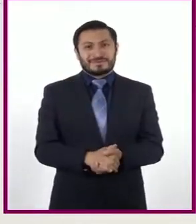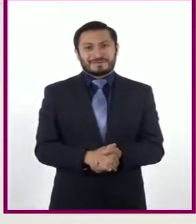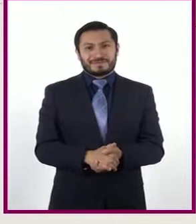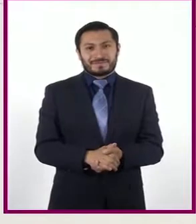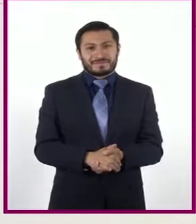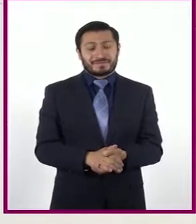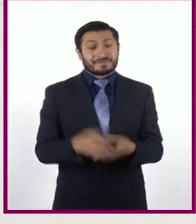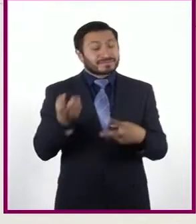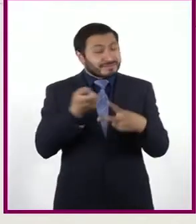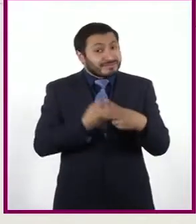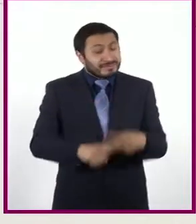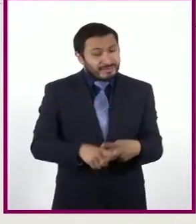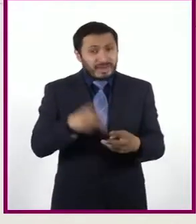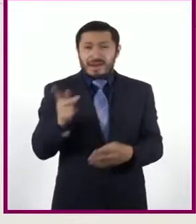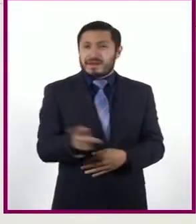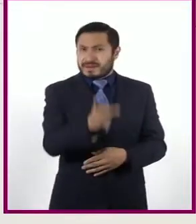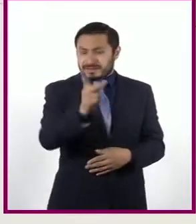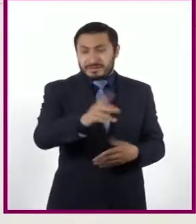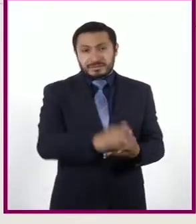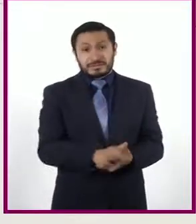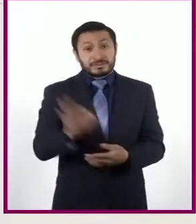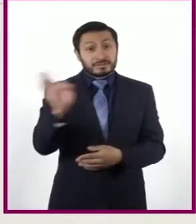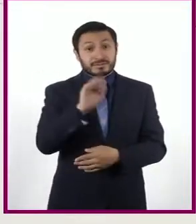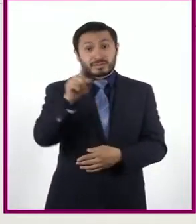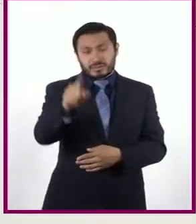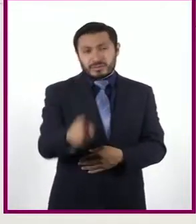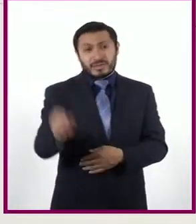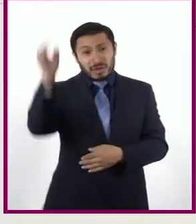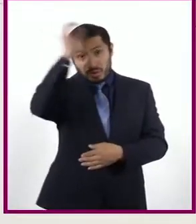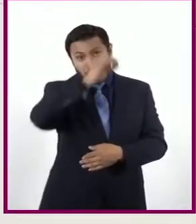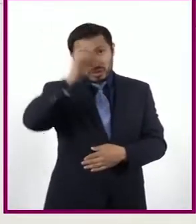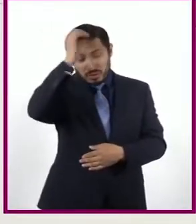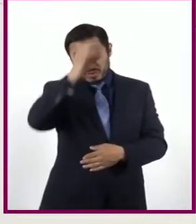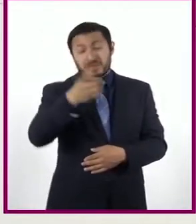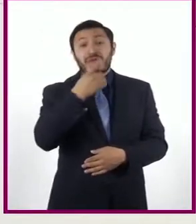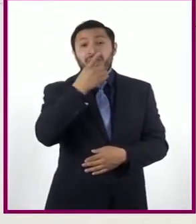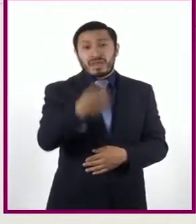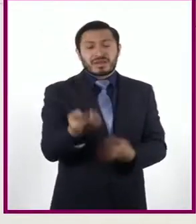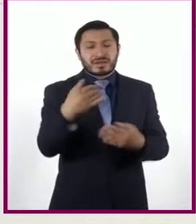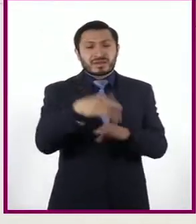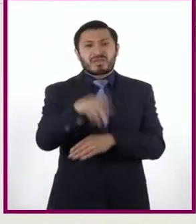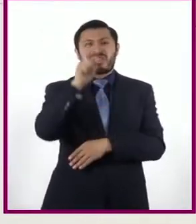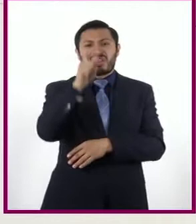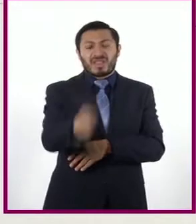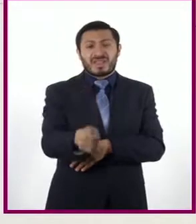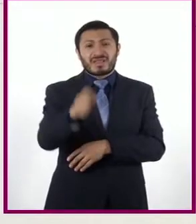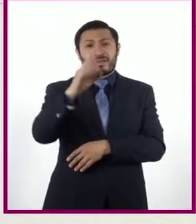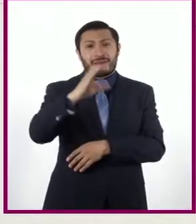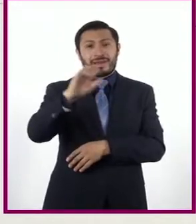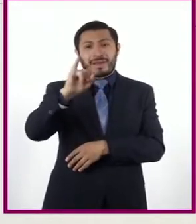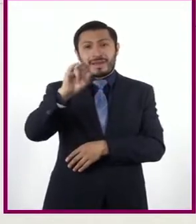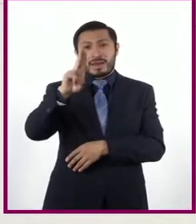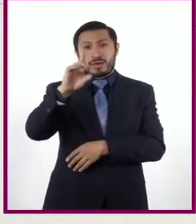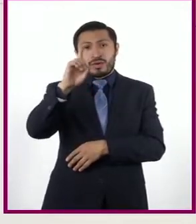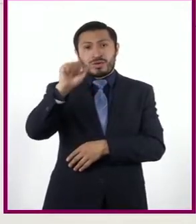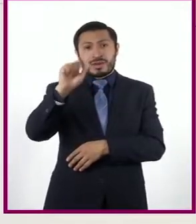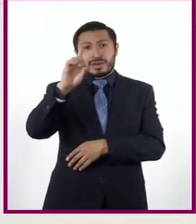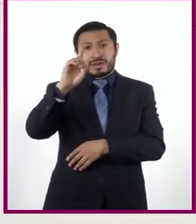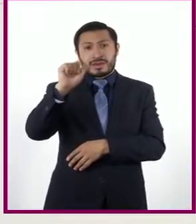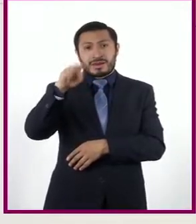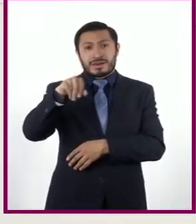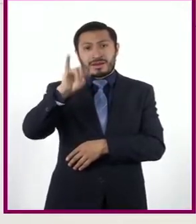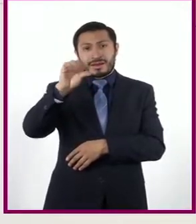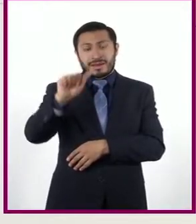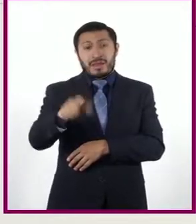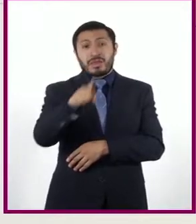Para comenzar, una pregunta. Si tuvieran que expresar su opinión acerca del concepto de ciudadanía y de ciudadano o ciudadano,